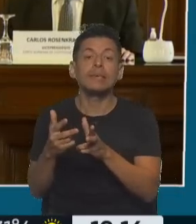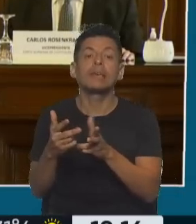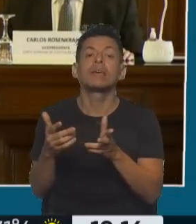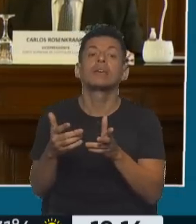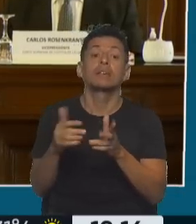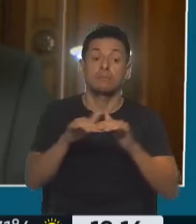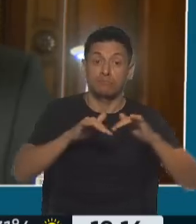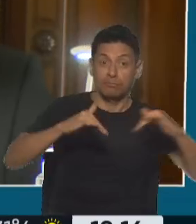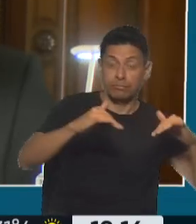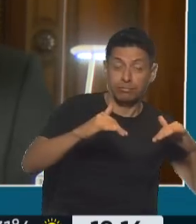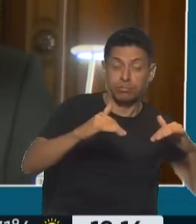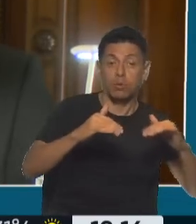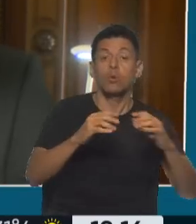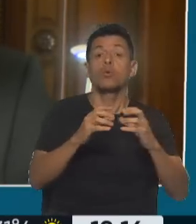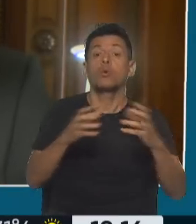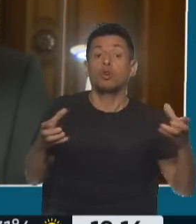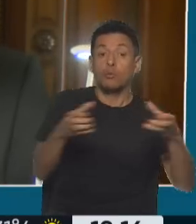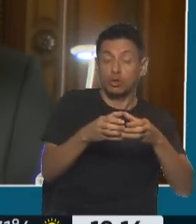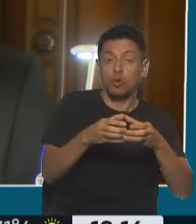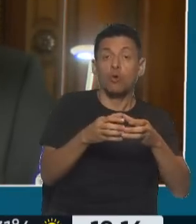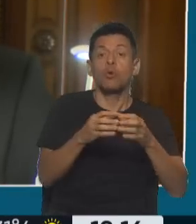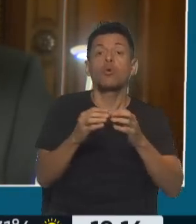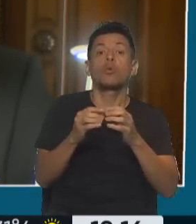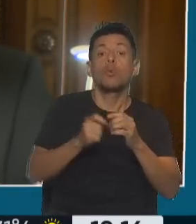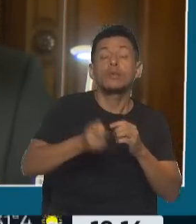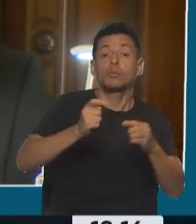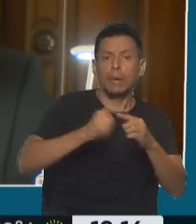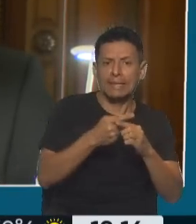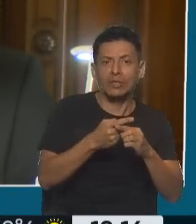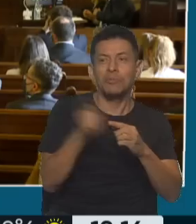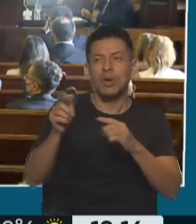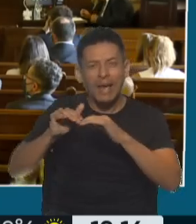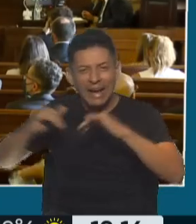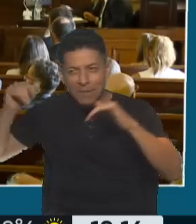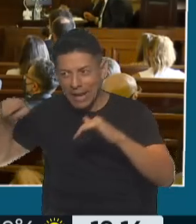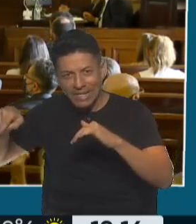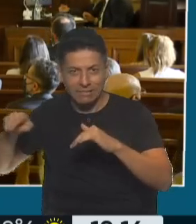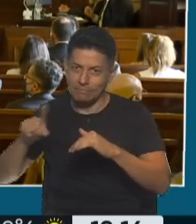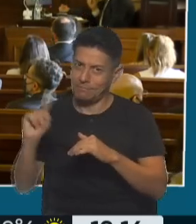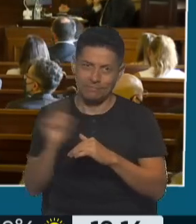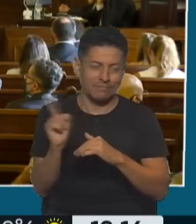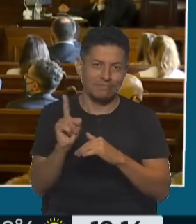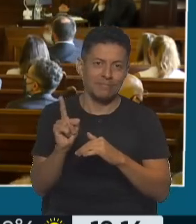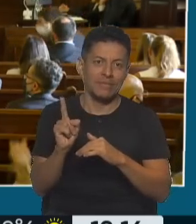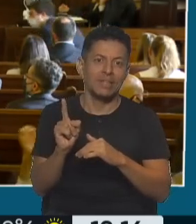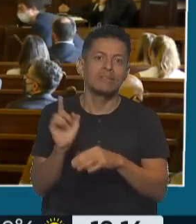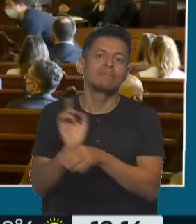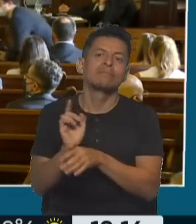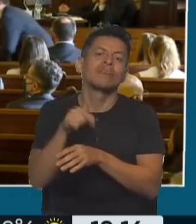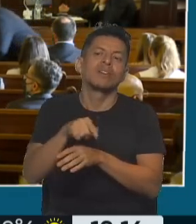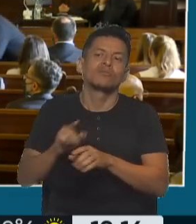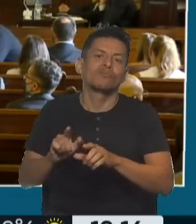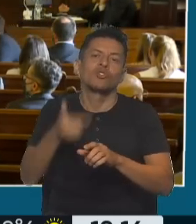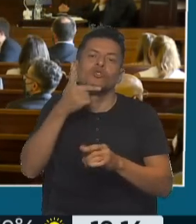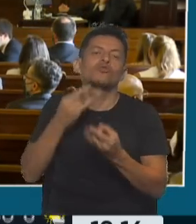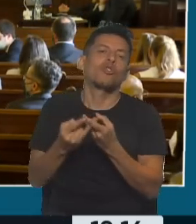oficialismo dentro de la Comisión de Juicio Político, pero no así en la Cámara. Por eso han calificado esta alternativa como una posibilidad de show mediático a la que